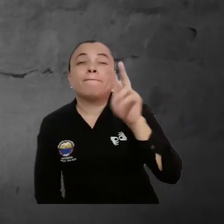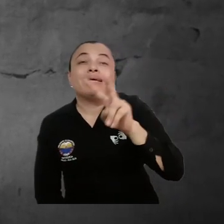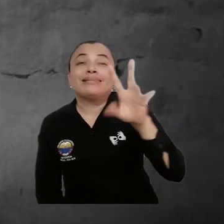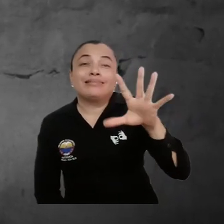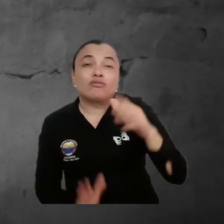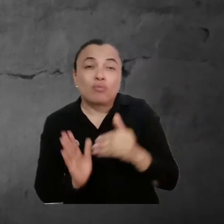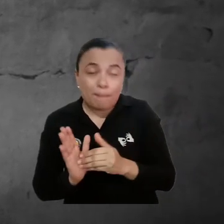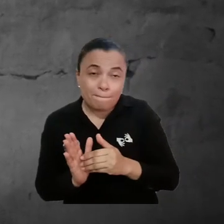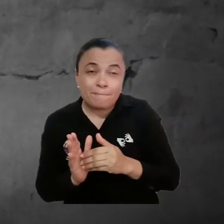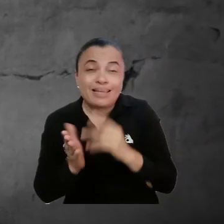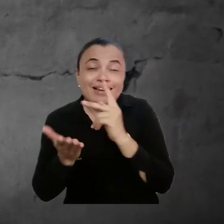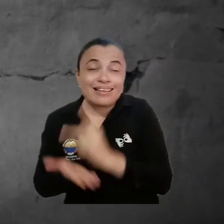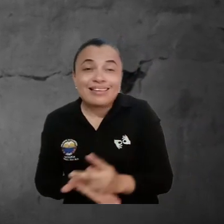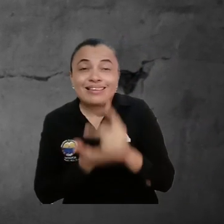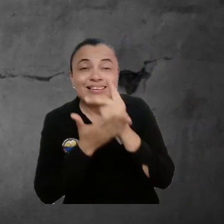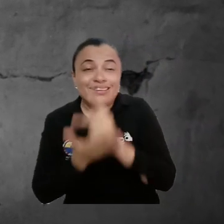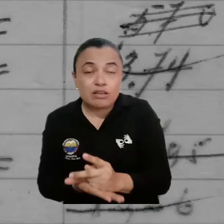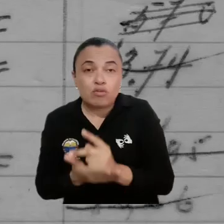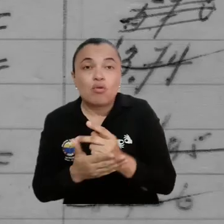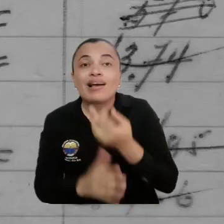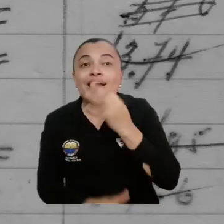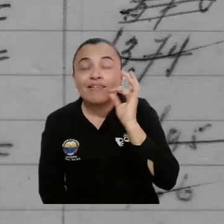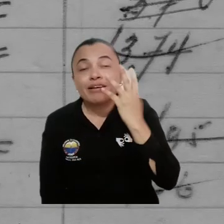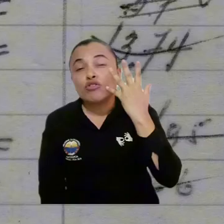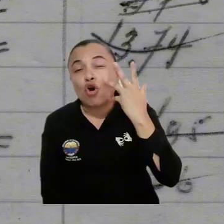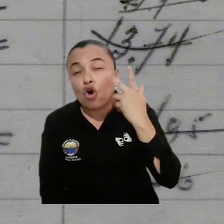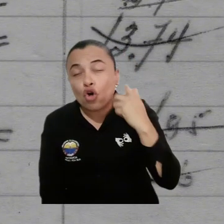uva diario. Oye,